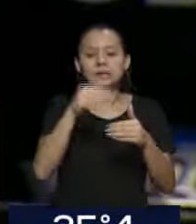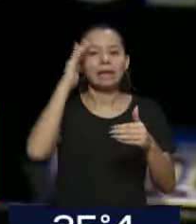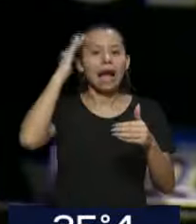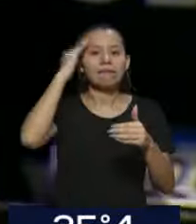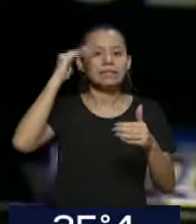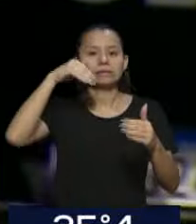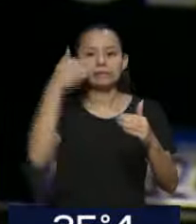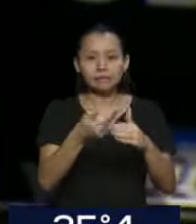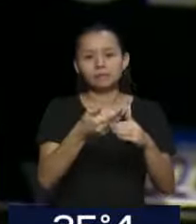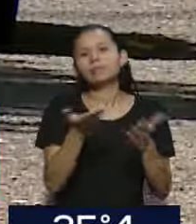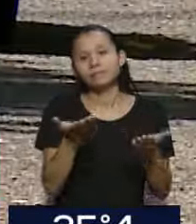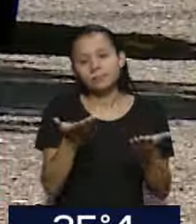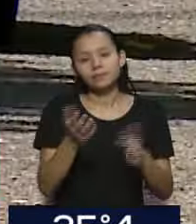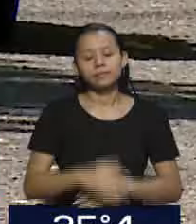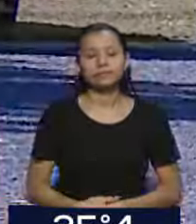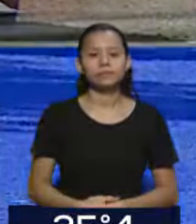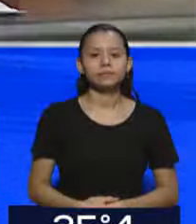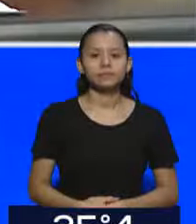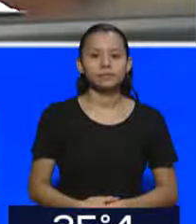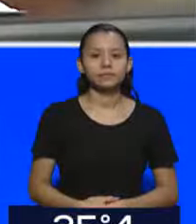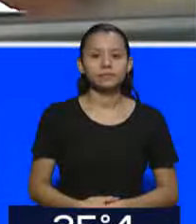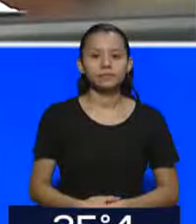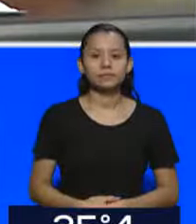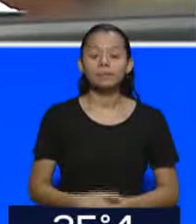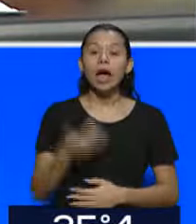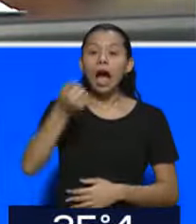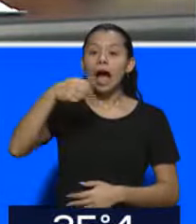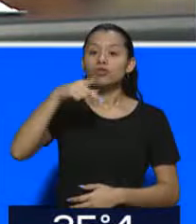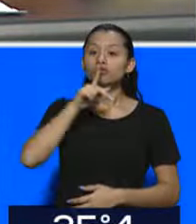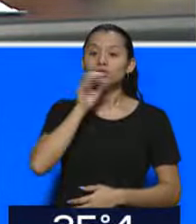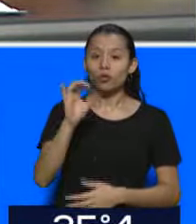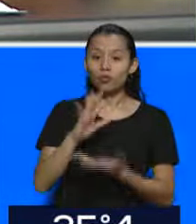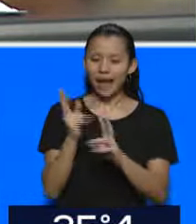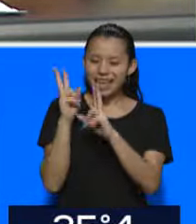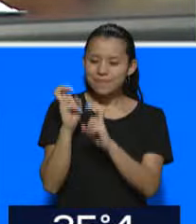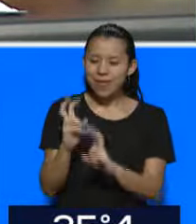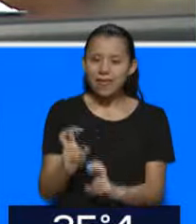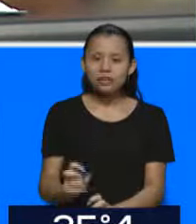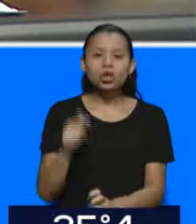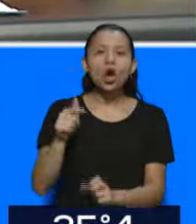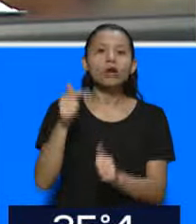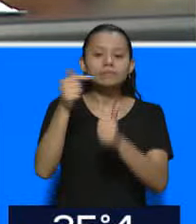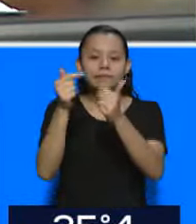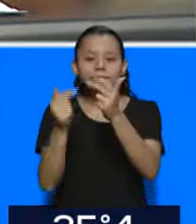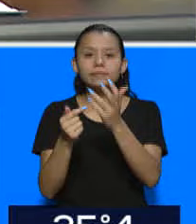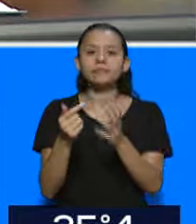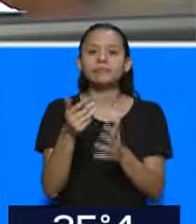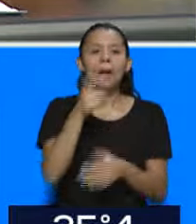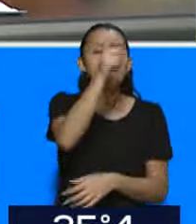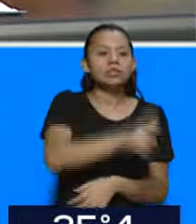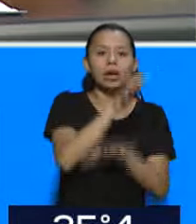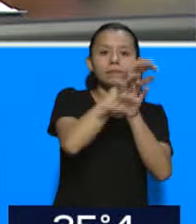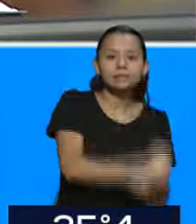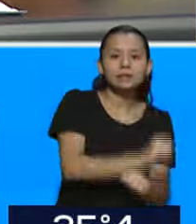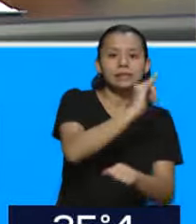impacto. Ponenos al tanto, por favor, Antonella, de la investigación. Si hay alguna persona aprehendida, si